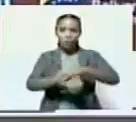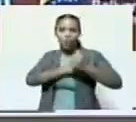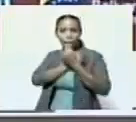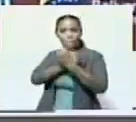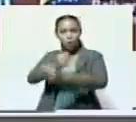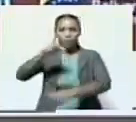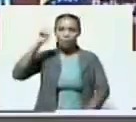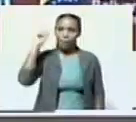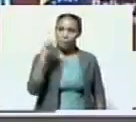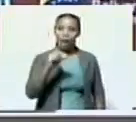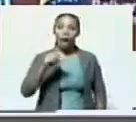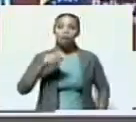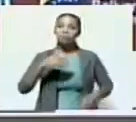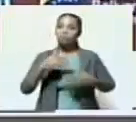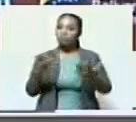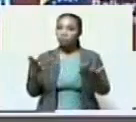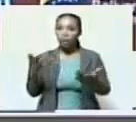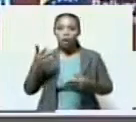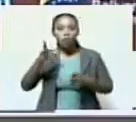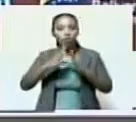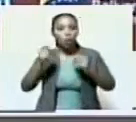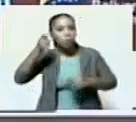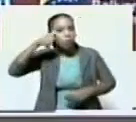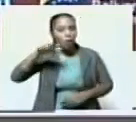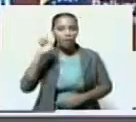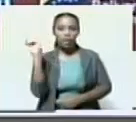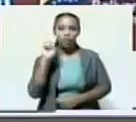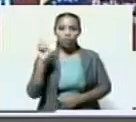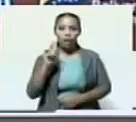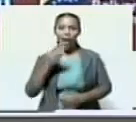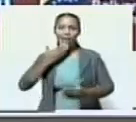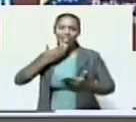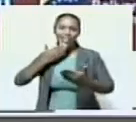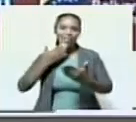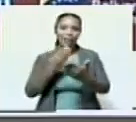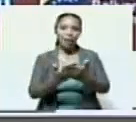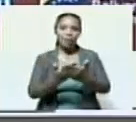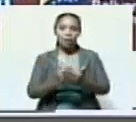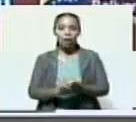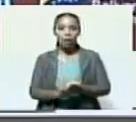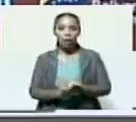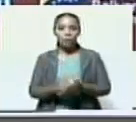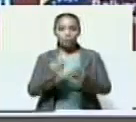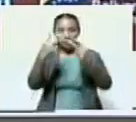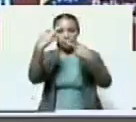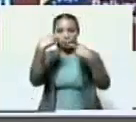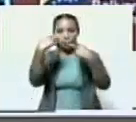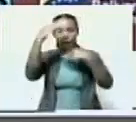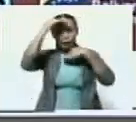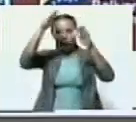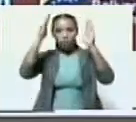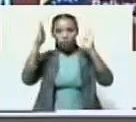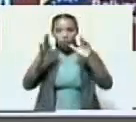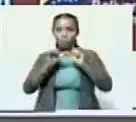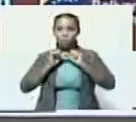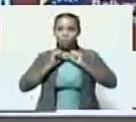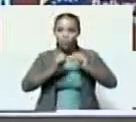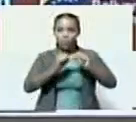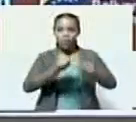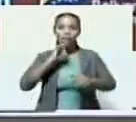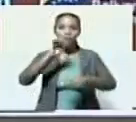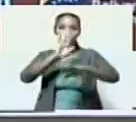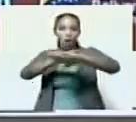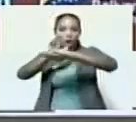también. Así que a todo el pueblo de Venezuela, muchísimas gracias por escucharnos. Vamos a mantener